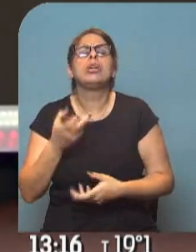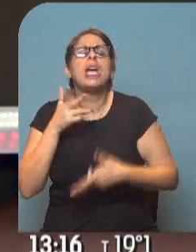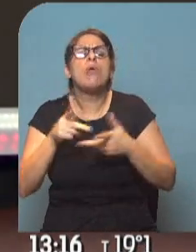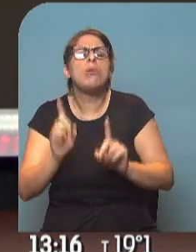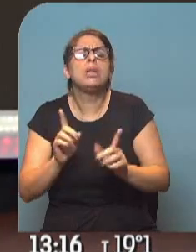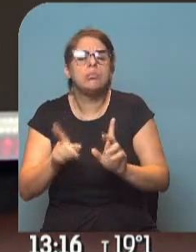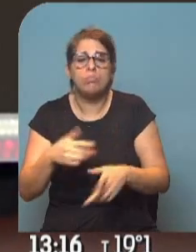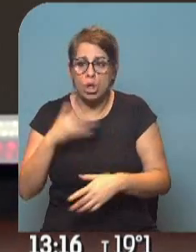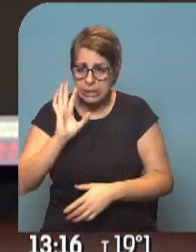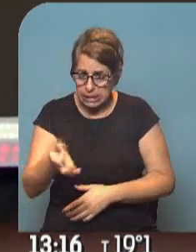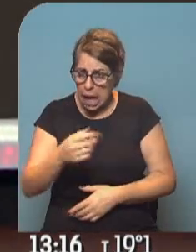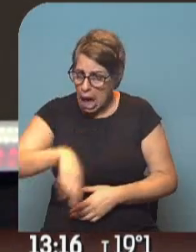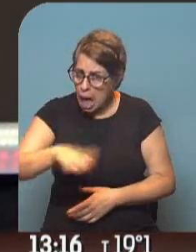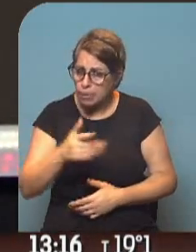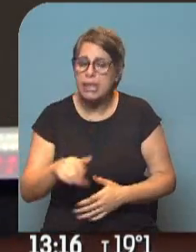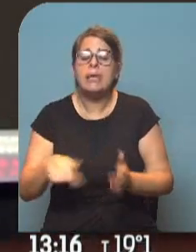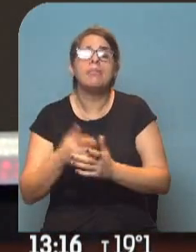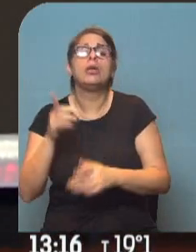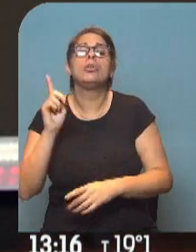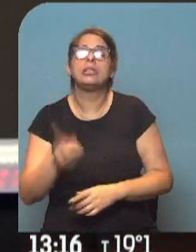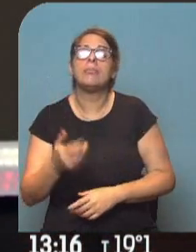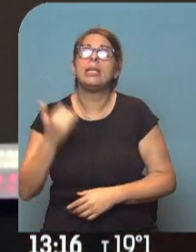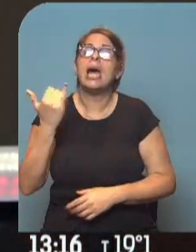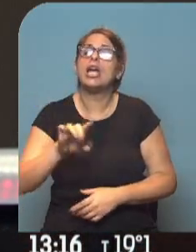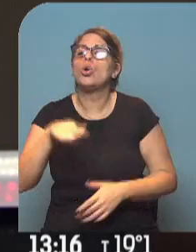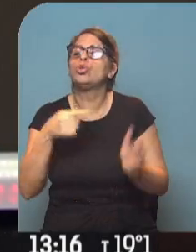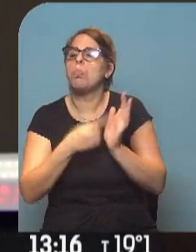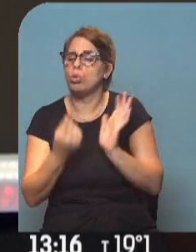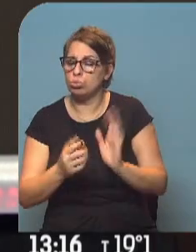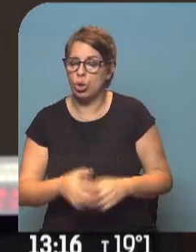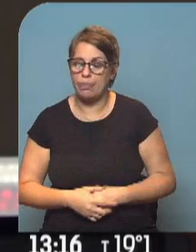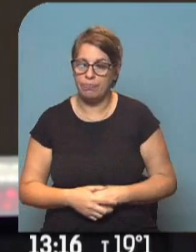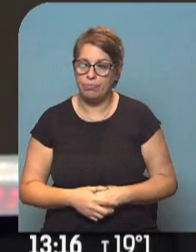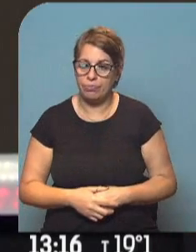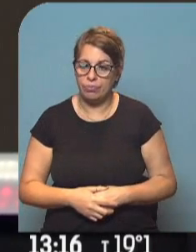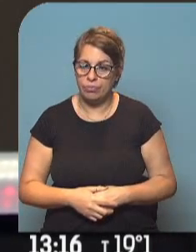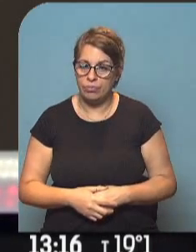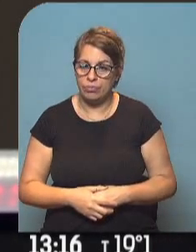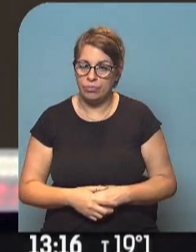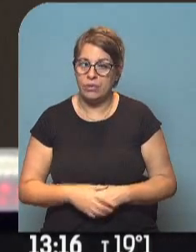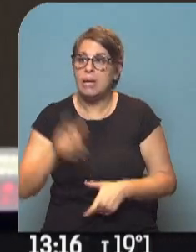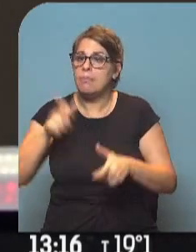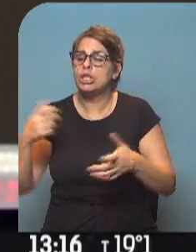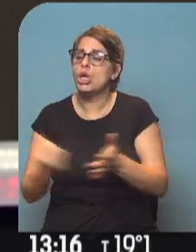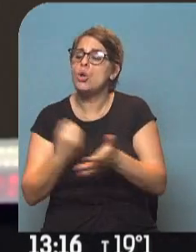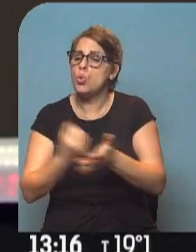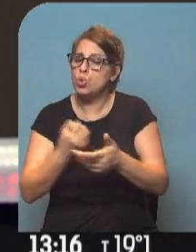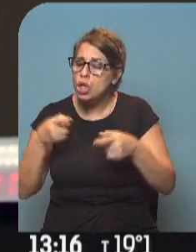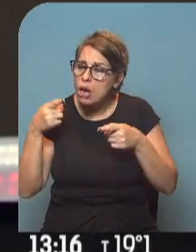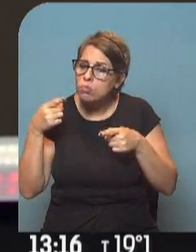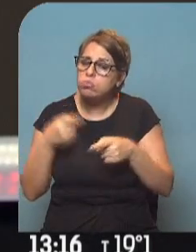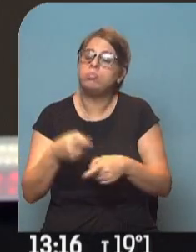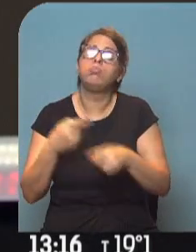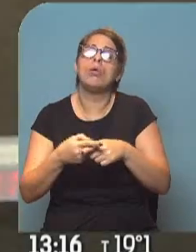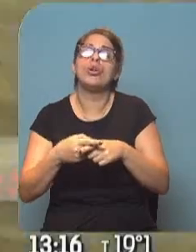porque fue público y notorio, pero también los hay. Y hay otro factor, el factor es aquellos que luchan por el ambiente,